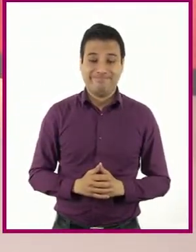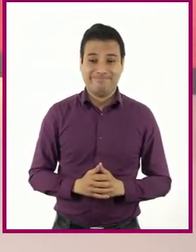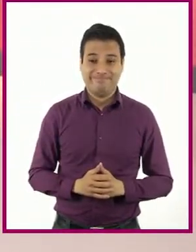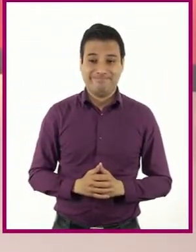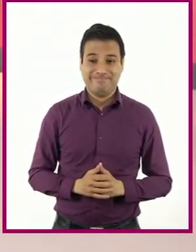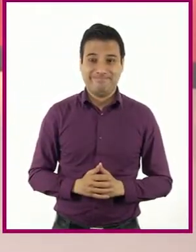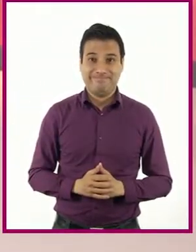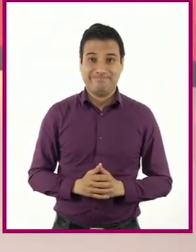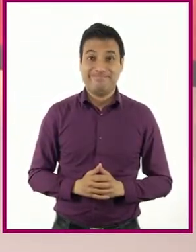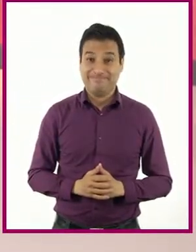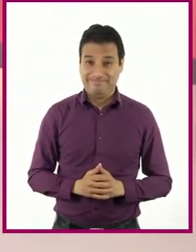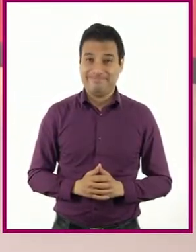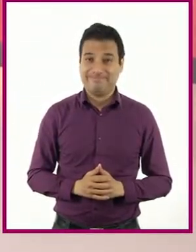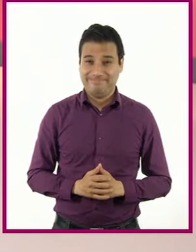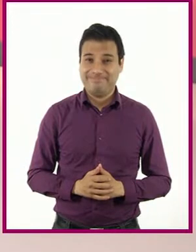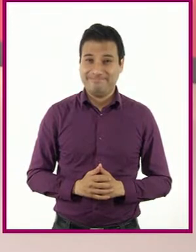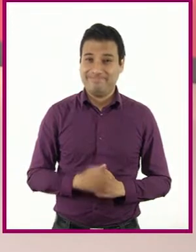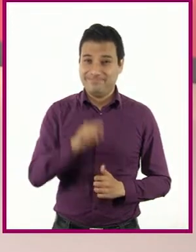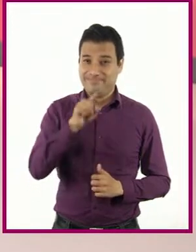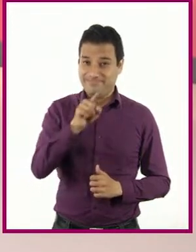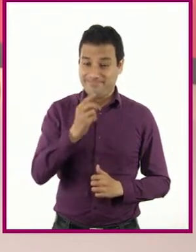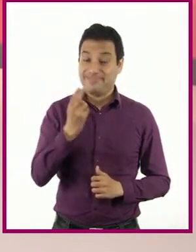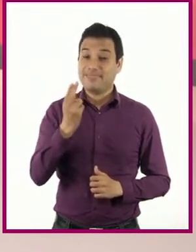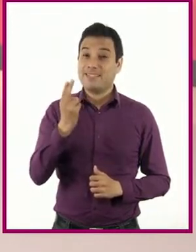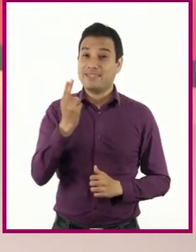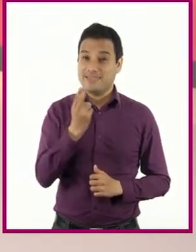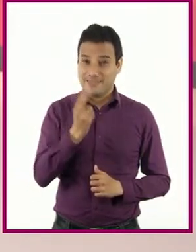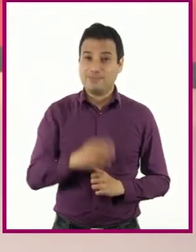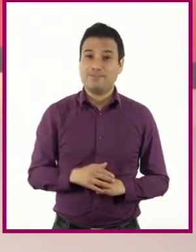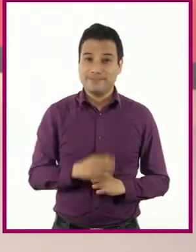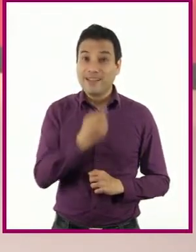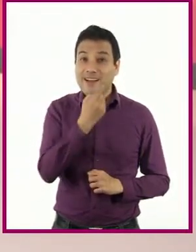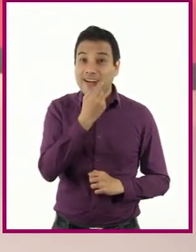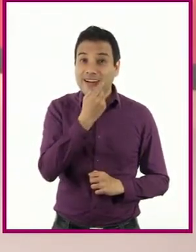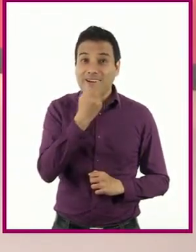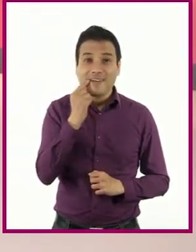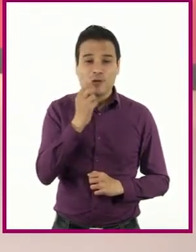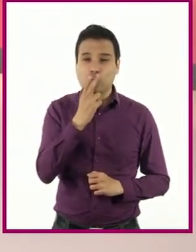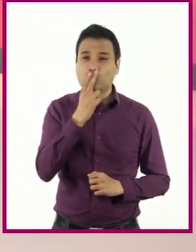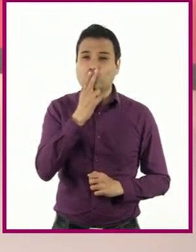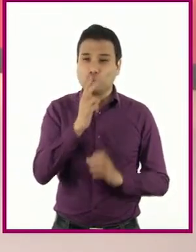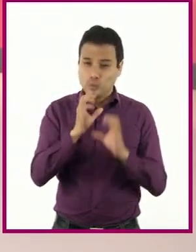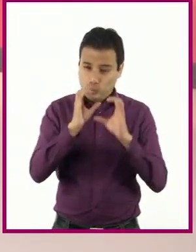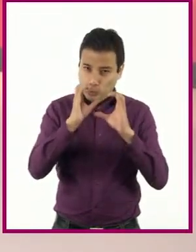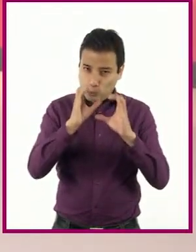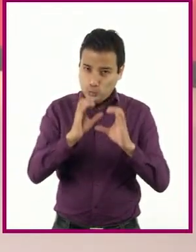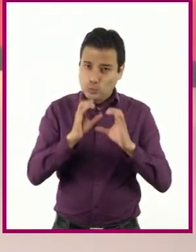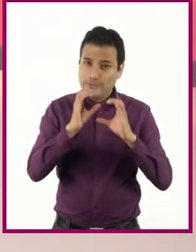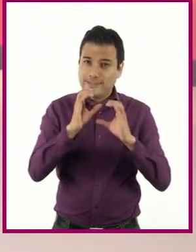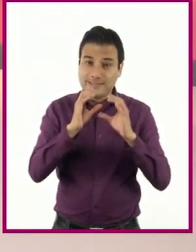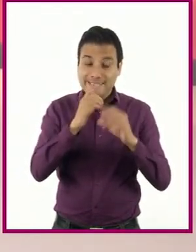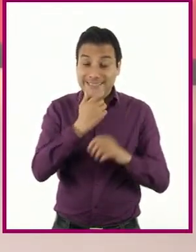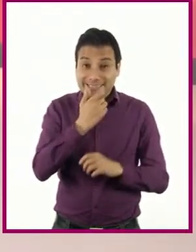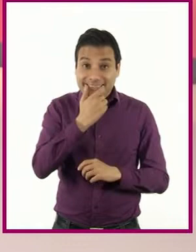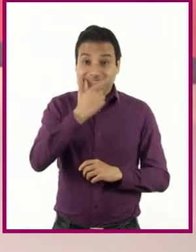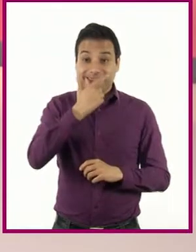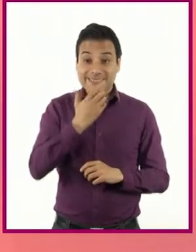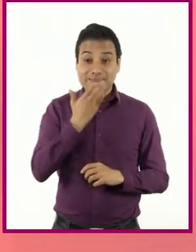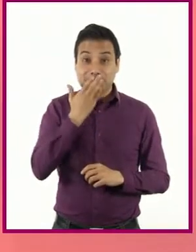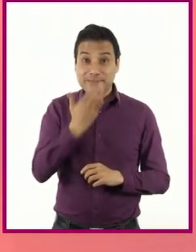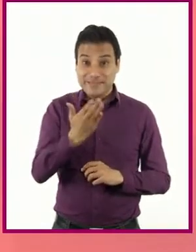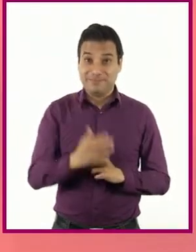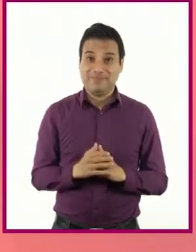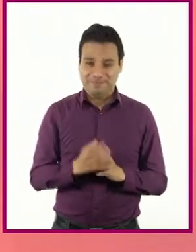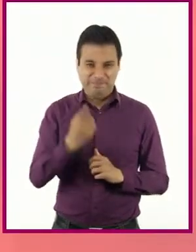Simplemente es una analogía para que valoren la importancia de cuidar su dentadura y, por lo tanto, también su sonrisa. Para